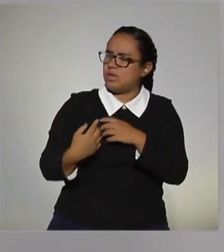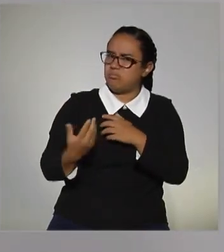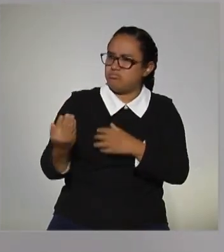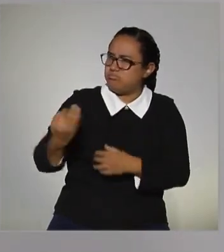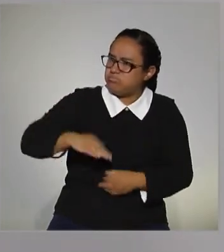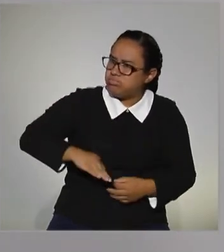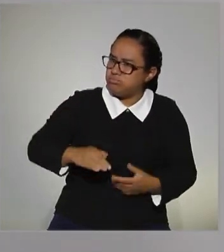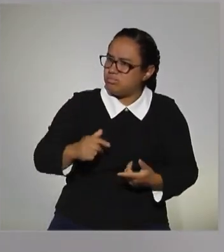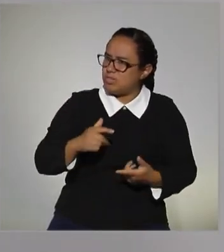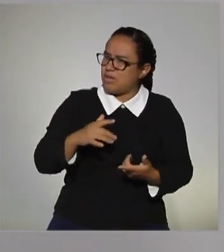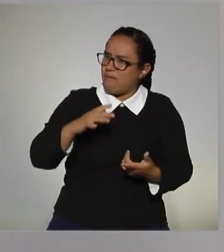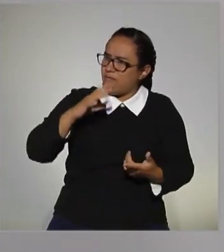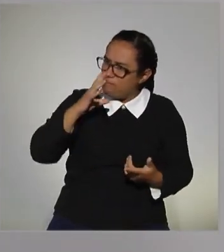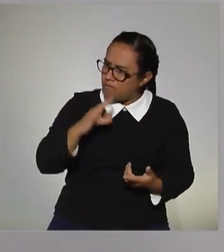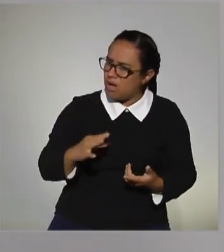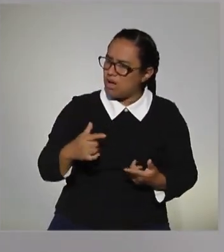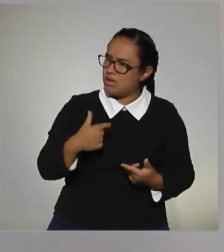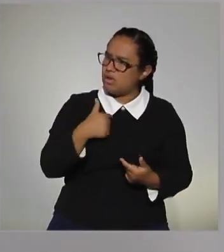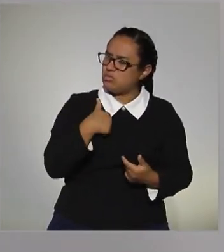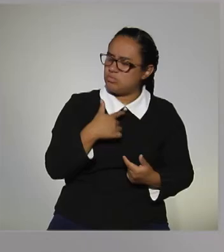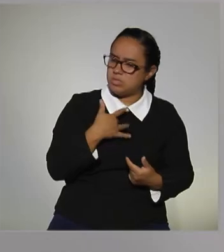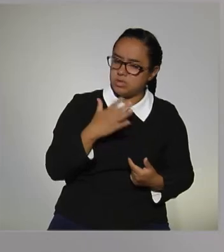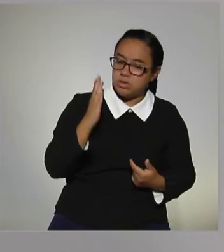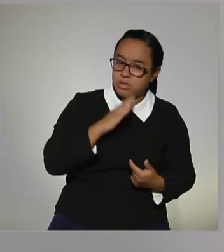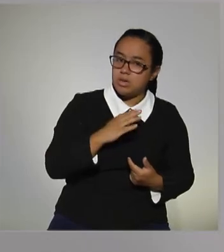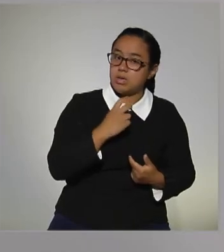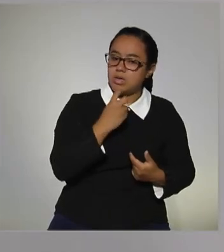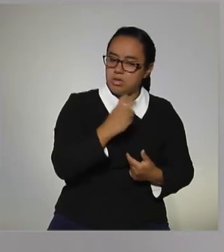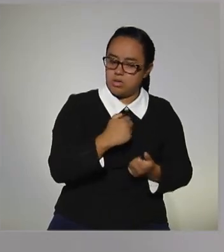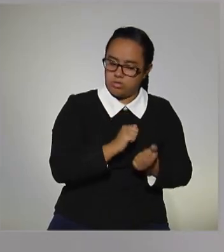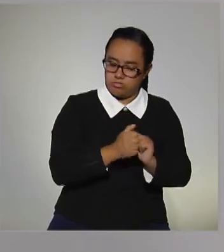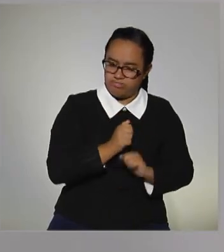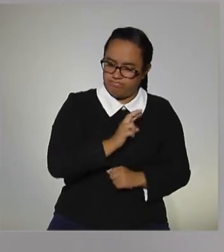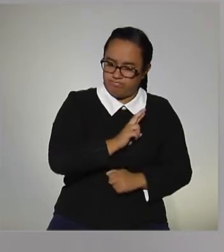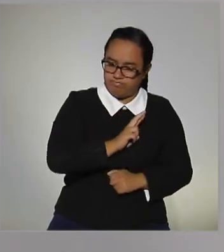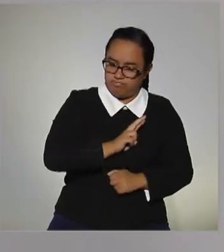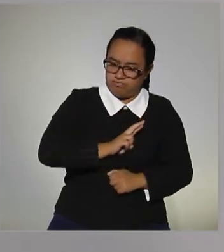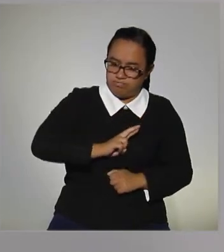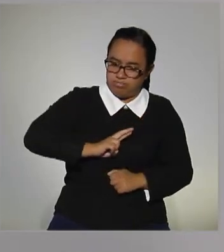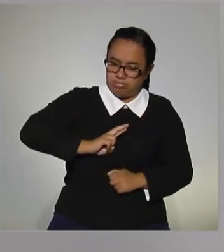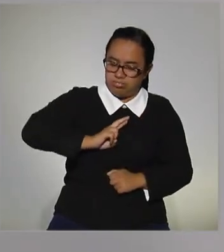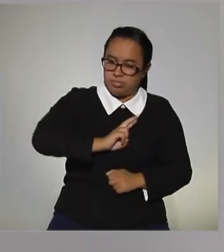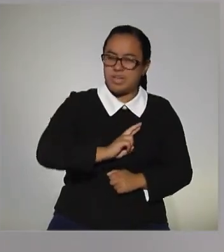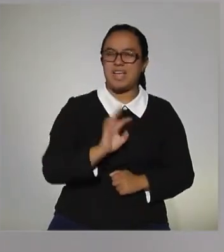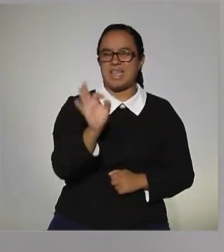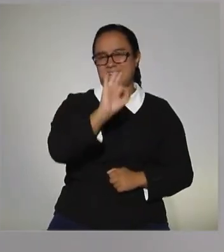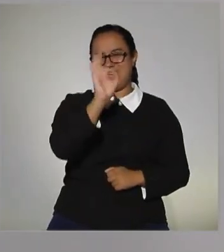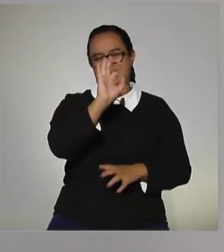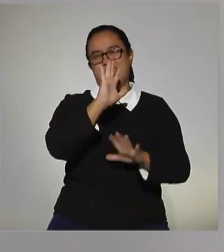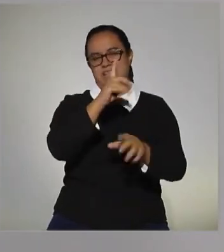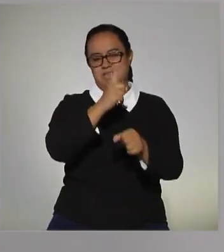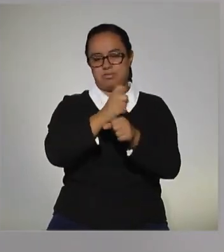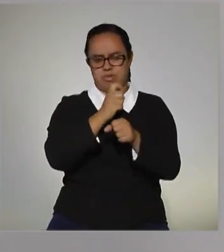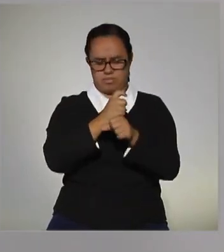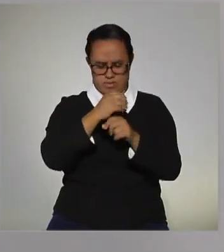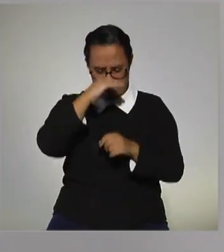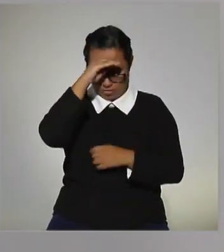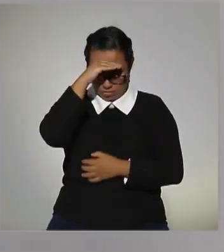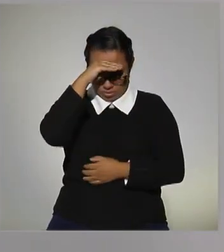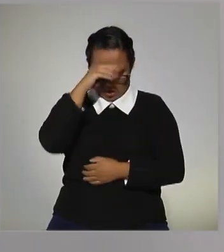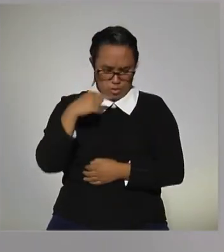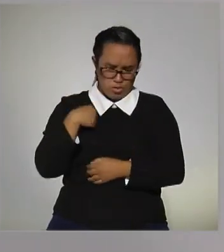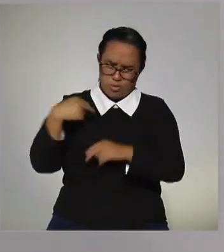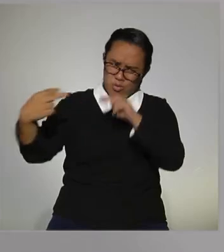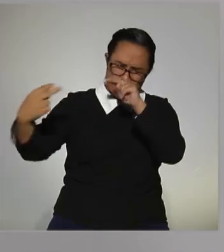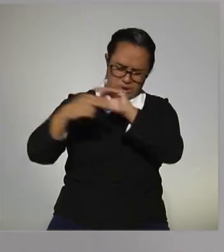fallas, me haces sentir mal? Entonces empiezo a crear este rencor en donde primero quizás viene esta etapa evitativa donde no te